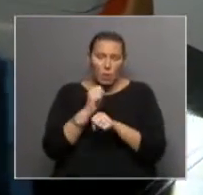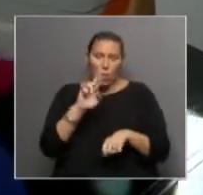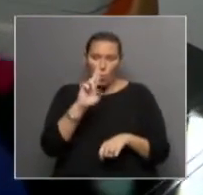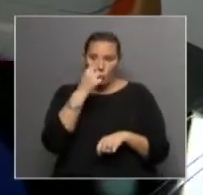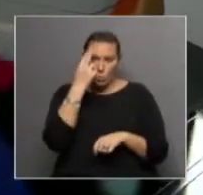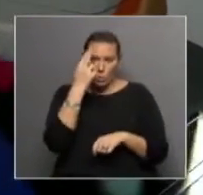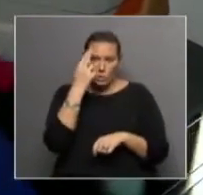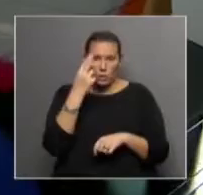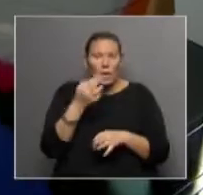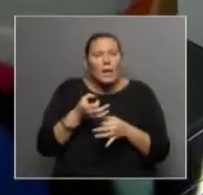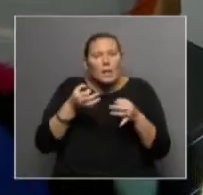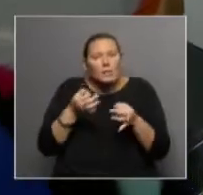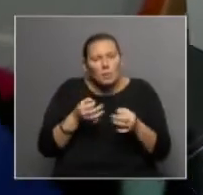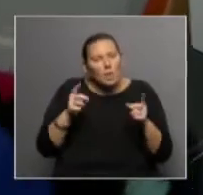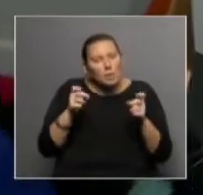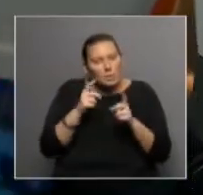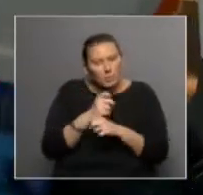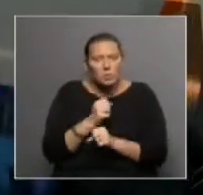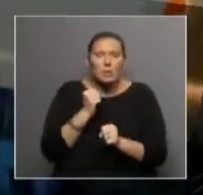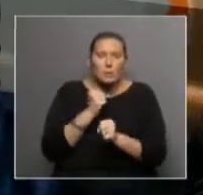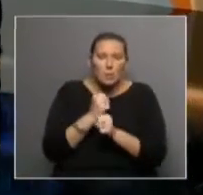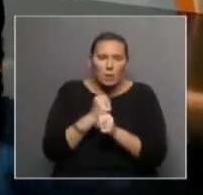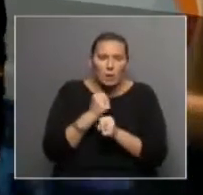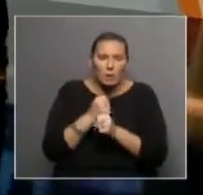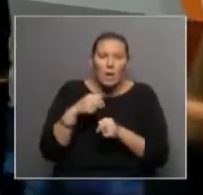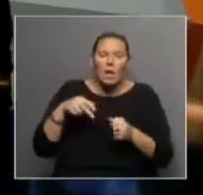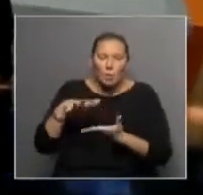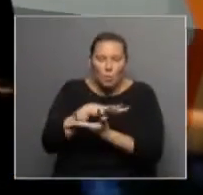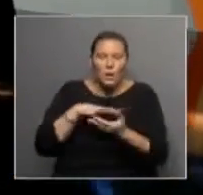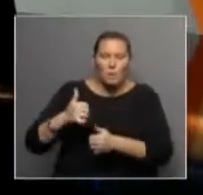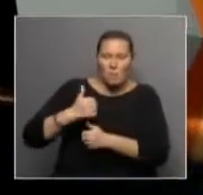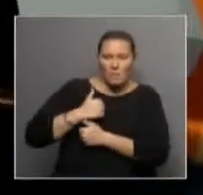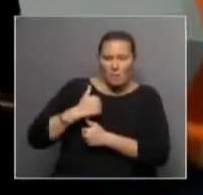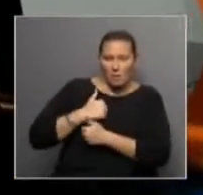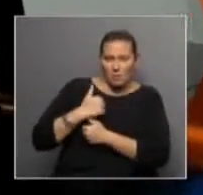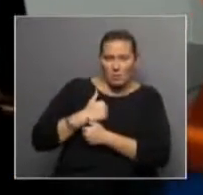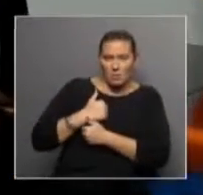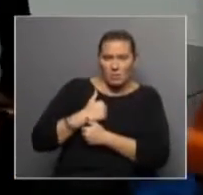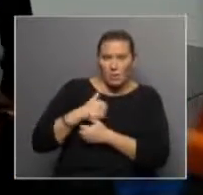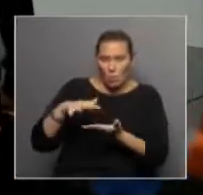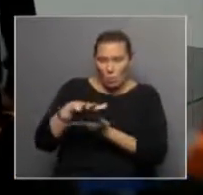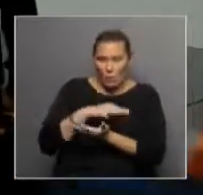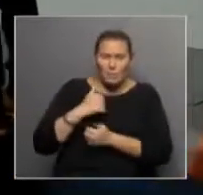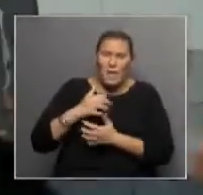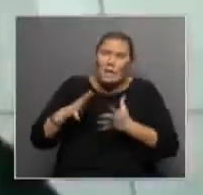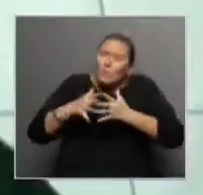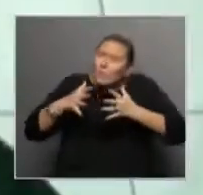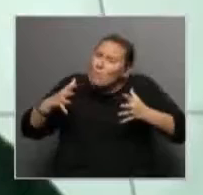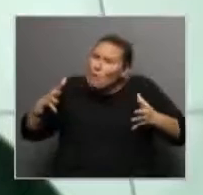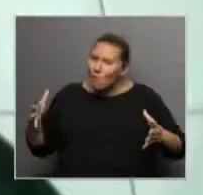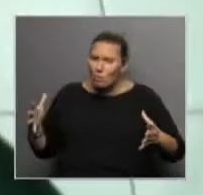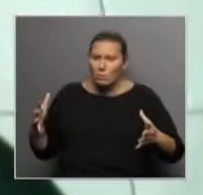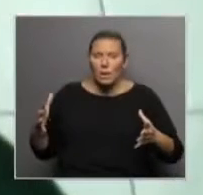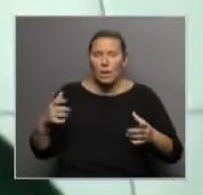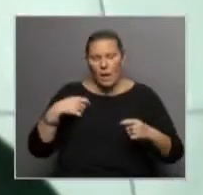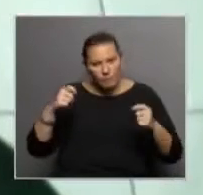uruguayos es especialmente difícil. Están trabajando en unidades militares que son enormes, que se han